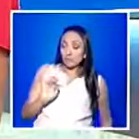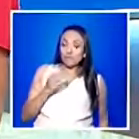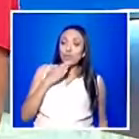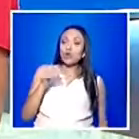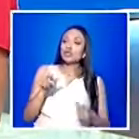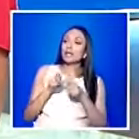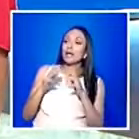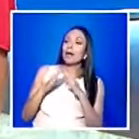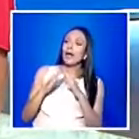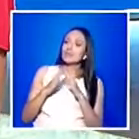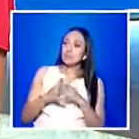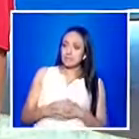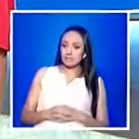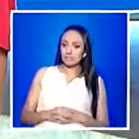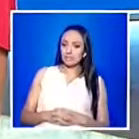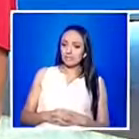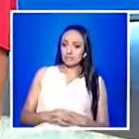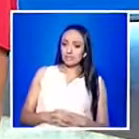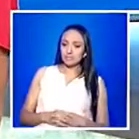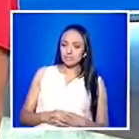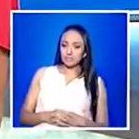de las viviendas, Alex.